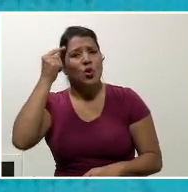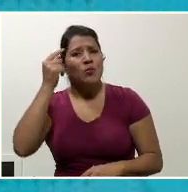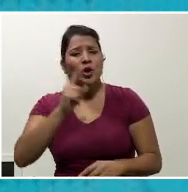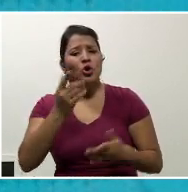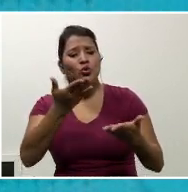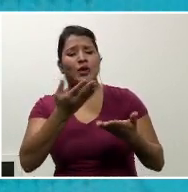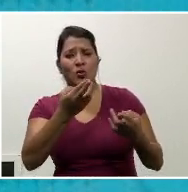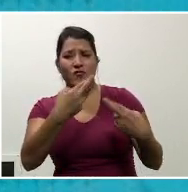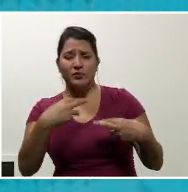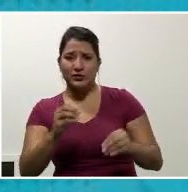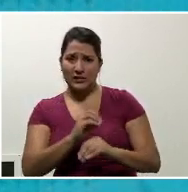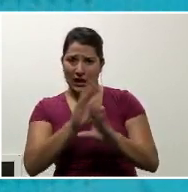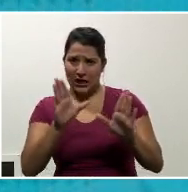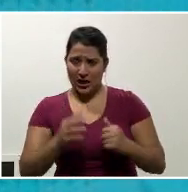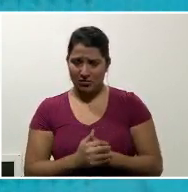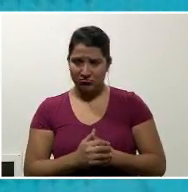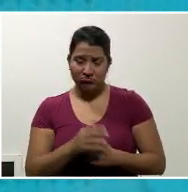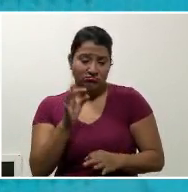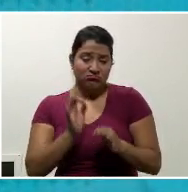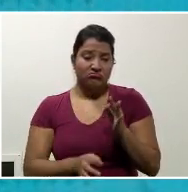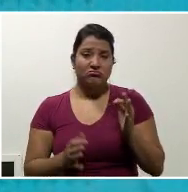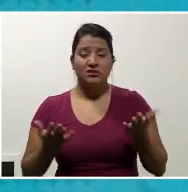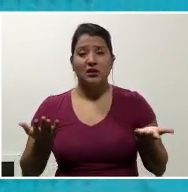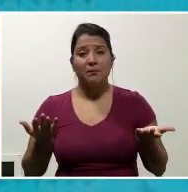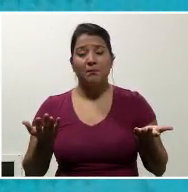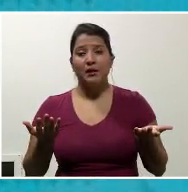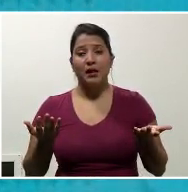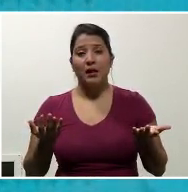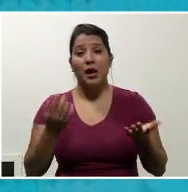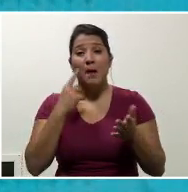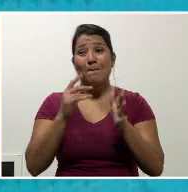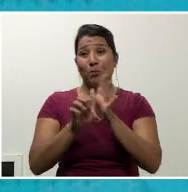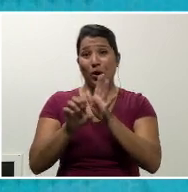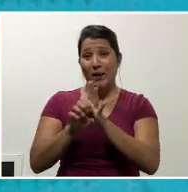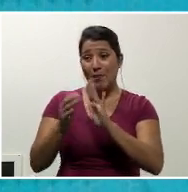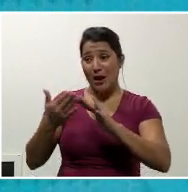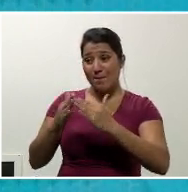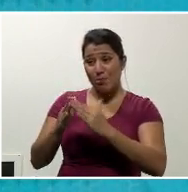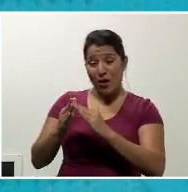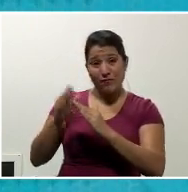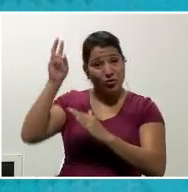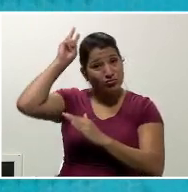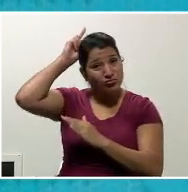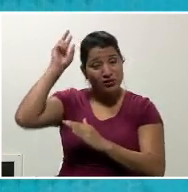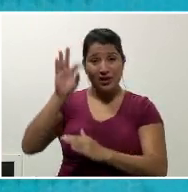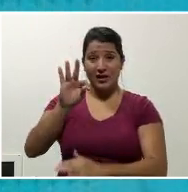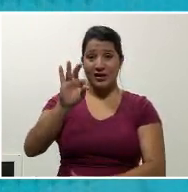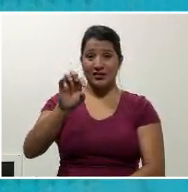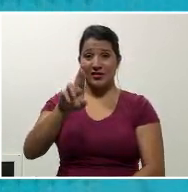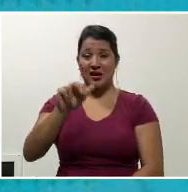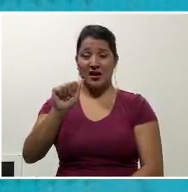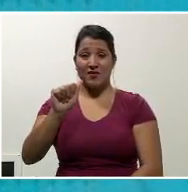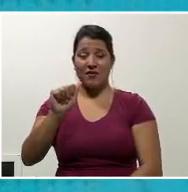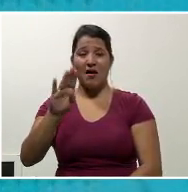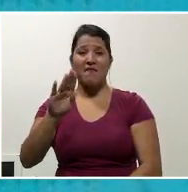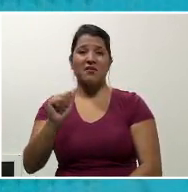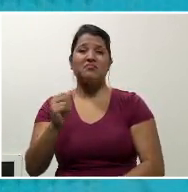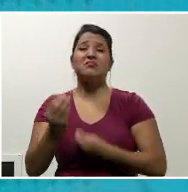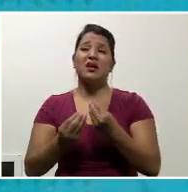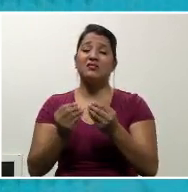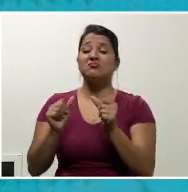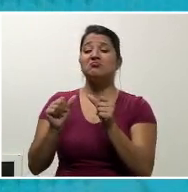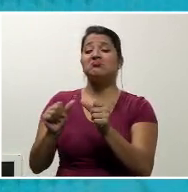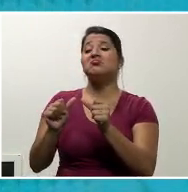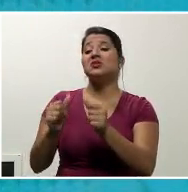respuesta clara. Simplemente está, en el caso del pueblo indígena de Térraba, lo que está dando es como un seguimiento a un proceso que ya